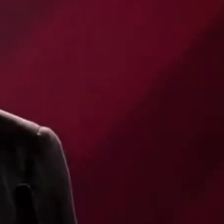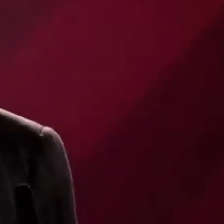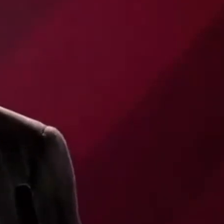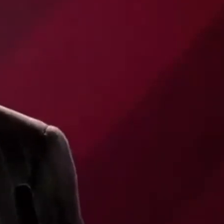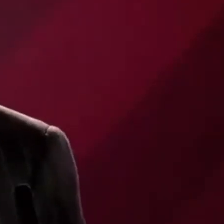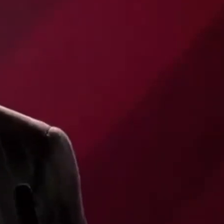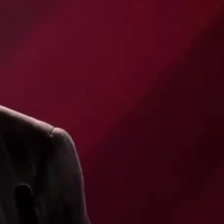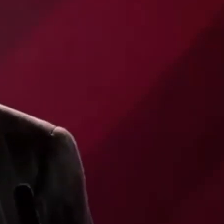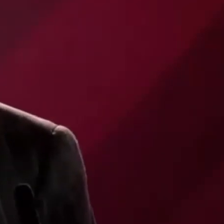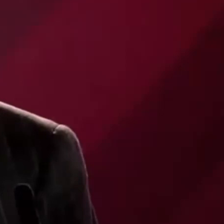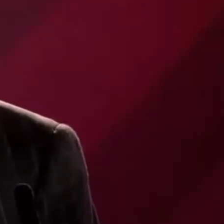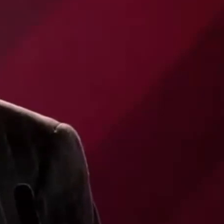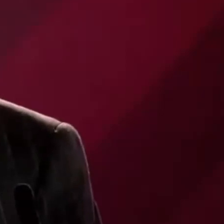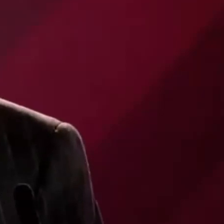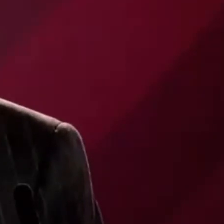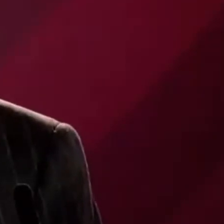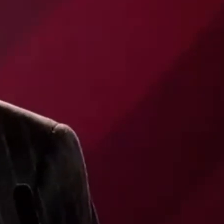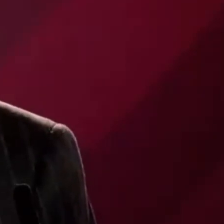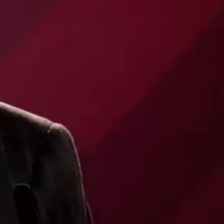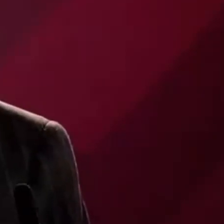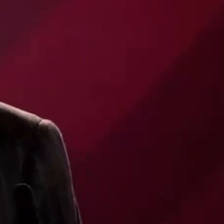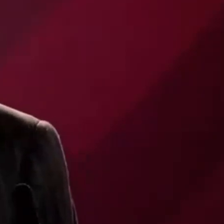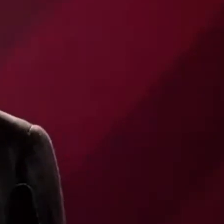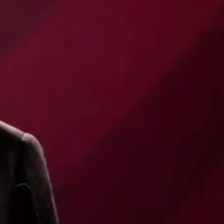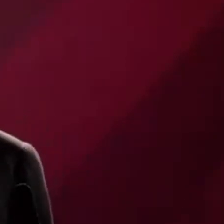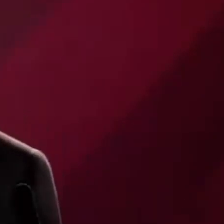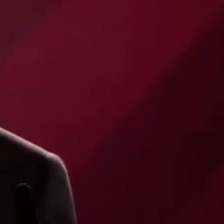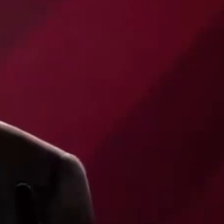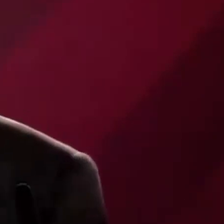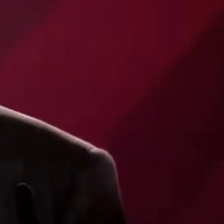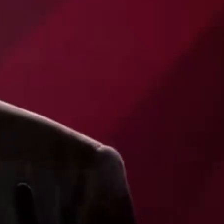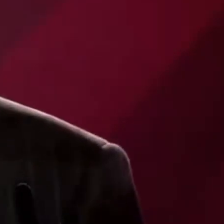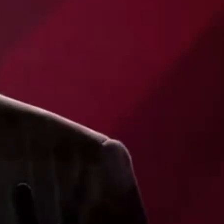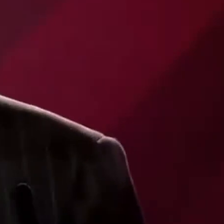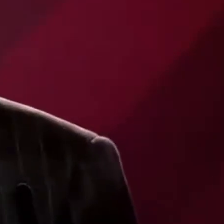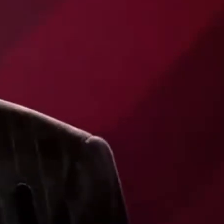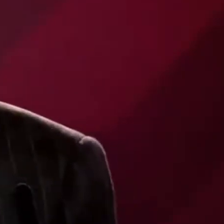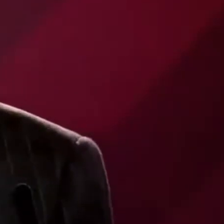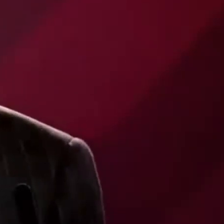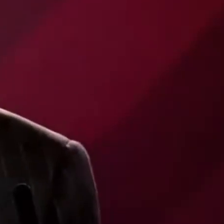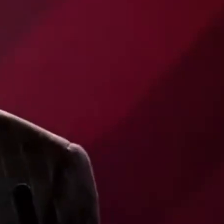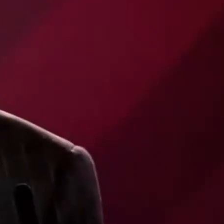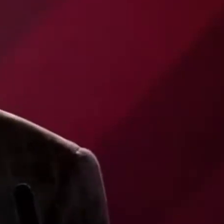de muchos mexicanos, lo quisieron